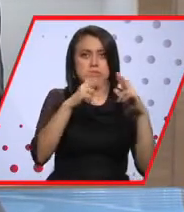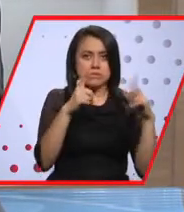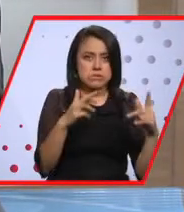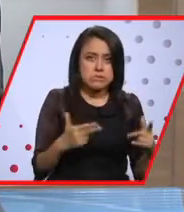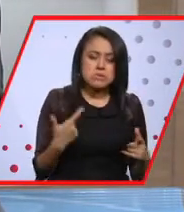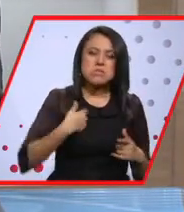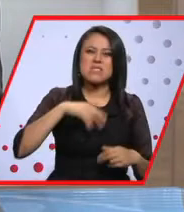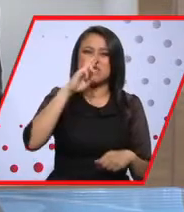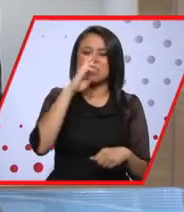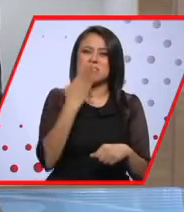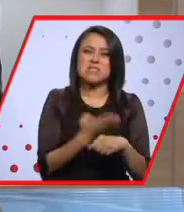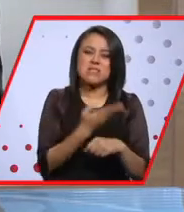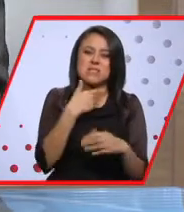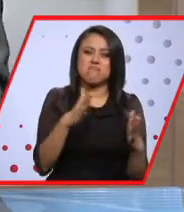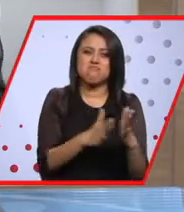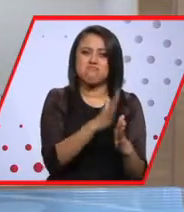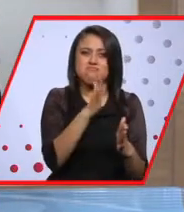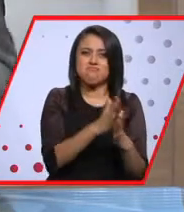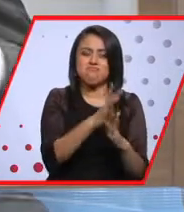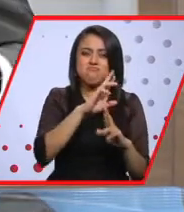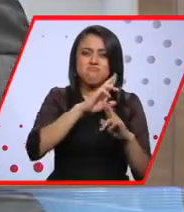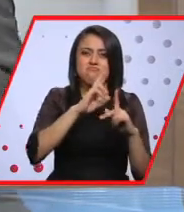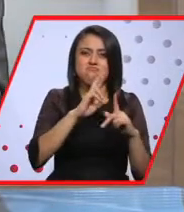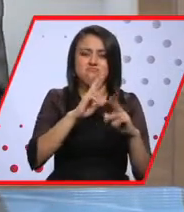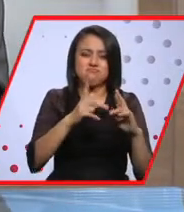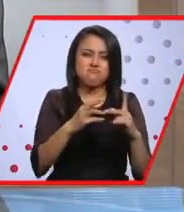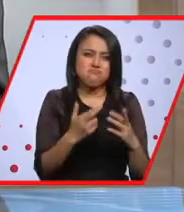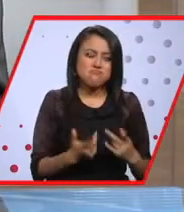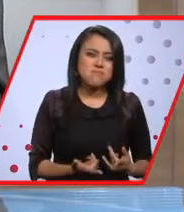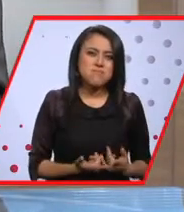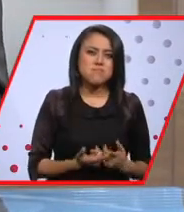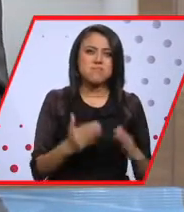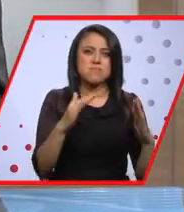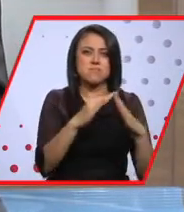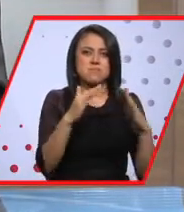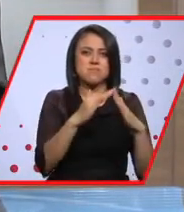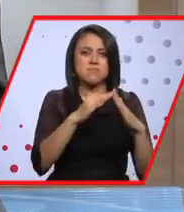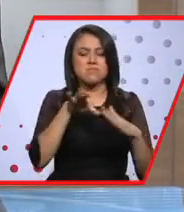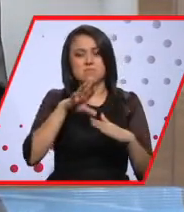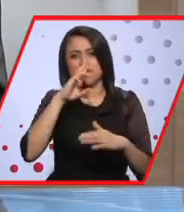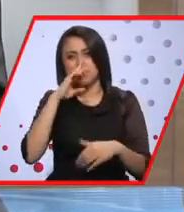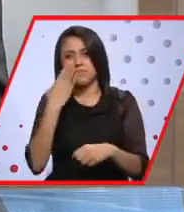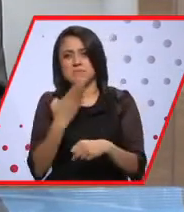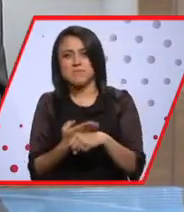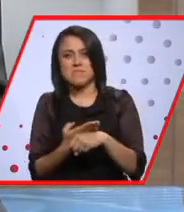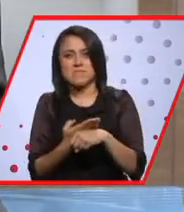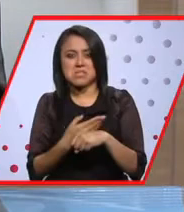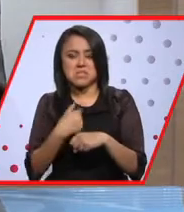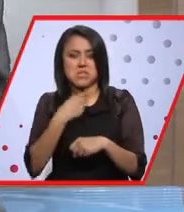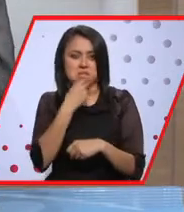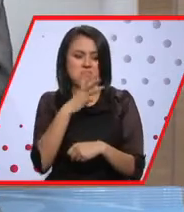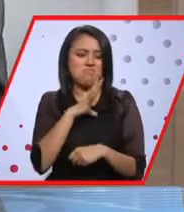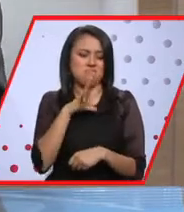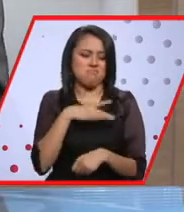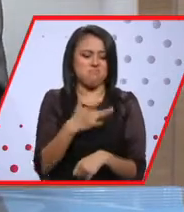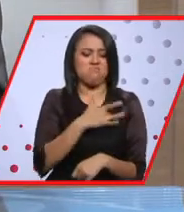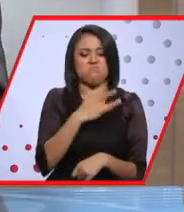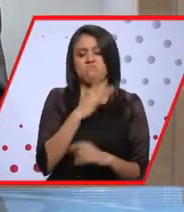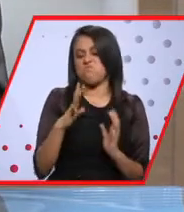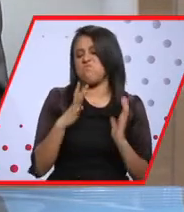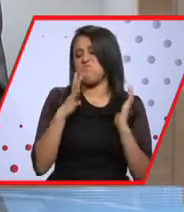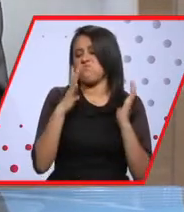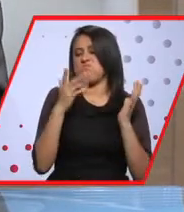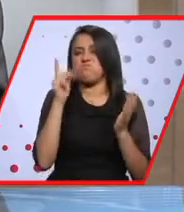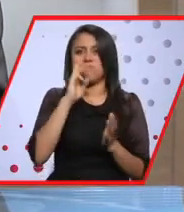están fregándose la vivienda, que le están fregando la casa, los responsables de esto se ponen todavía bien locos, dicen que están bien